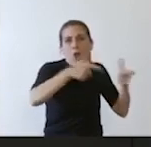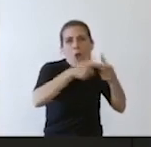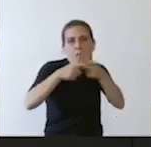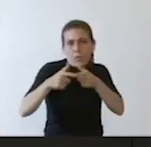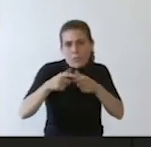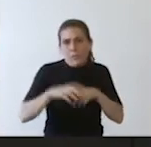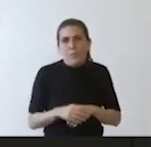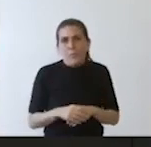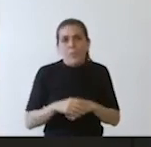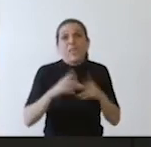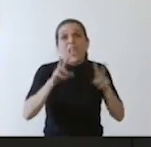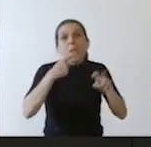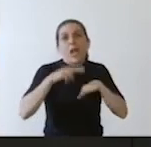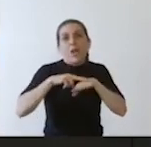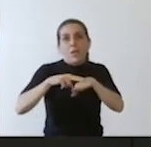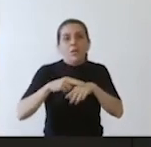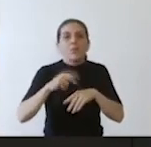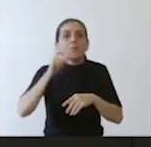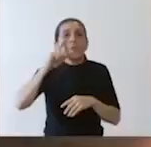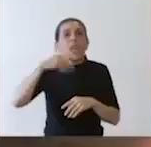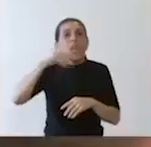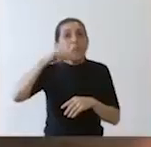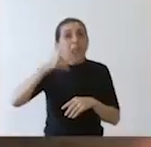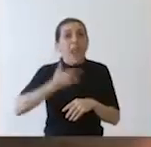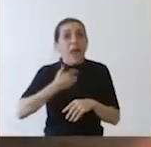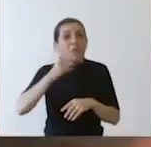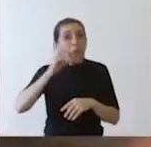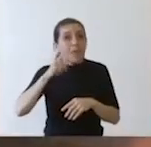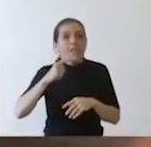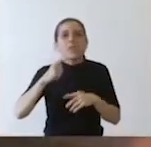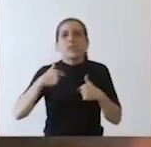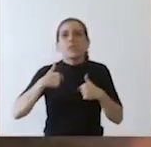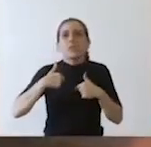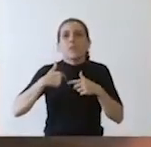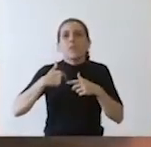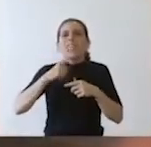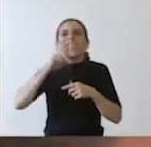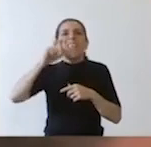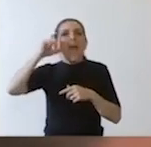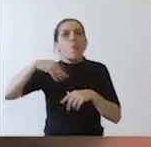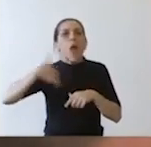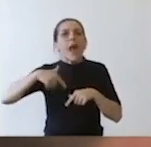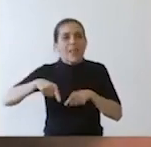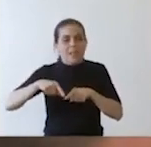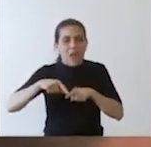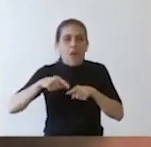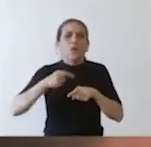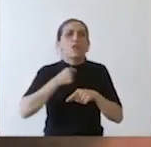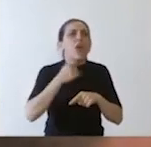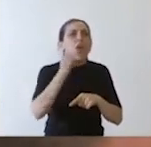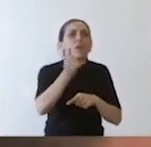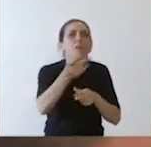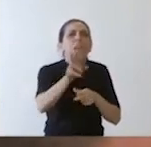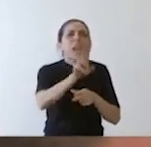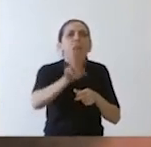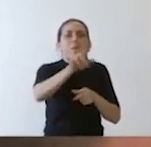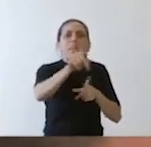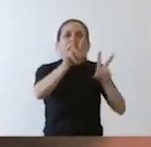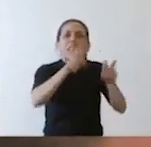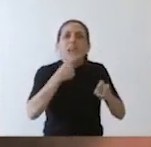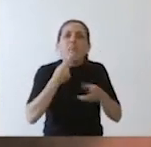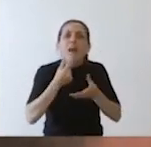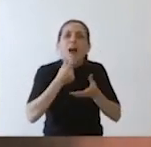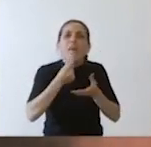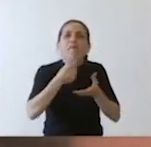técnicas. ¿Qué tal? Jimena Fuertes, de Tiempo Argentino. Quería saber si podían especificar un poco más esta cuestión de la composición del fondo